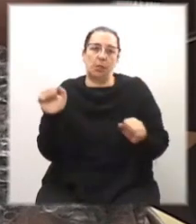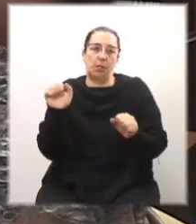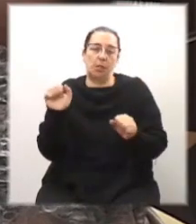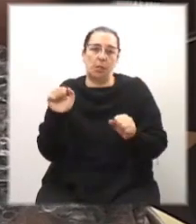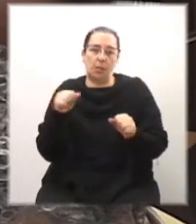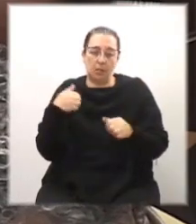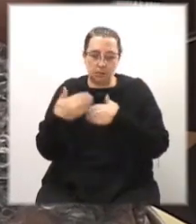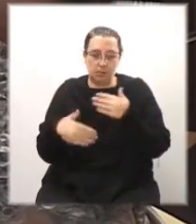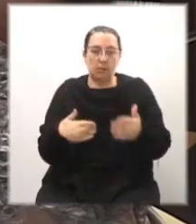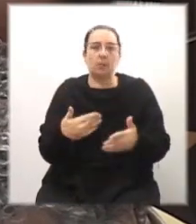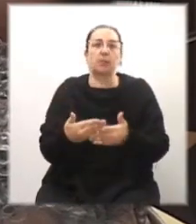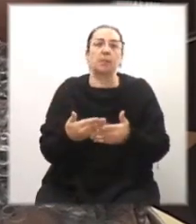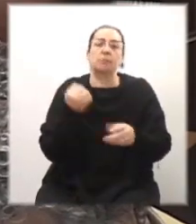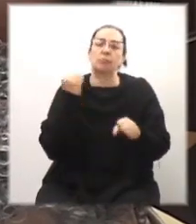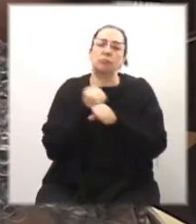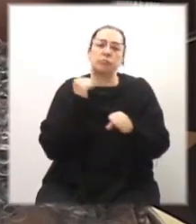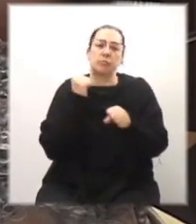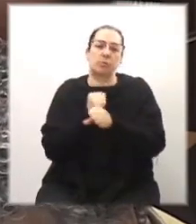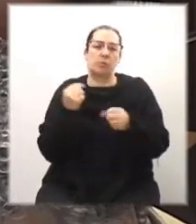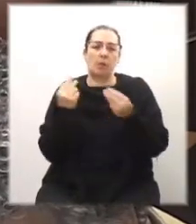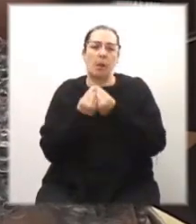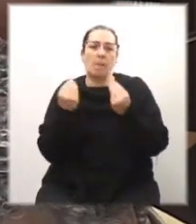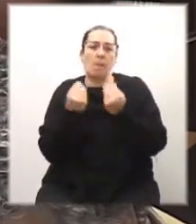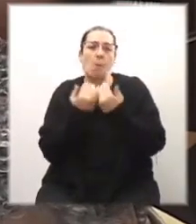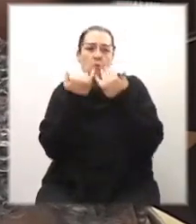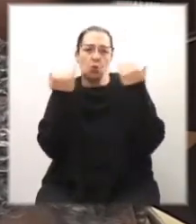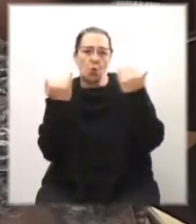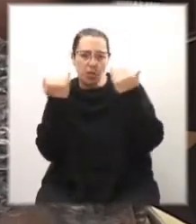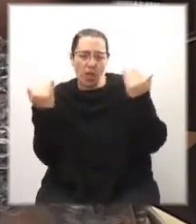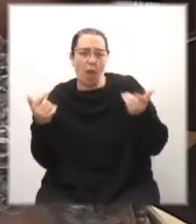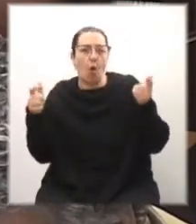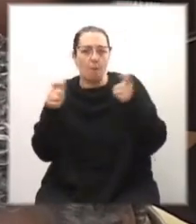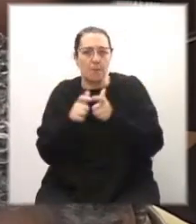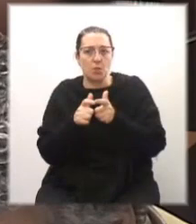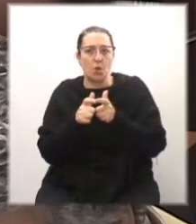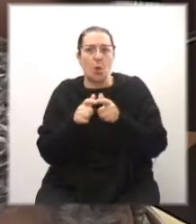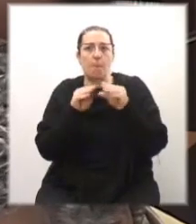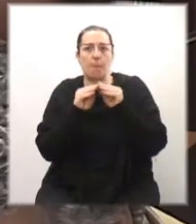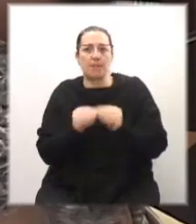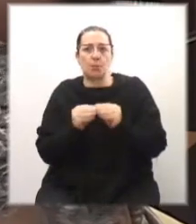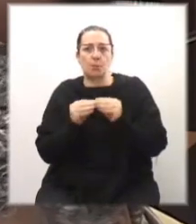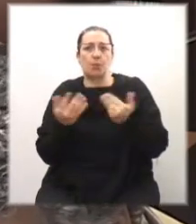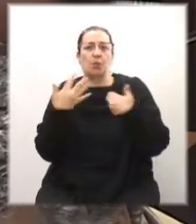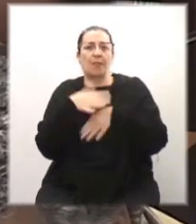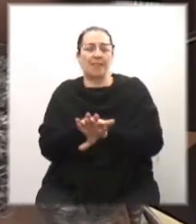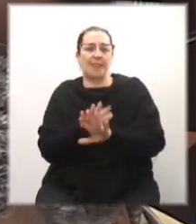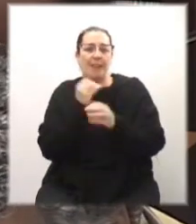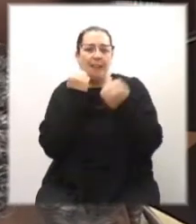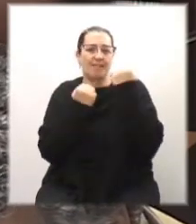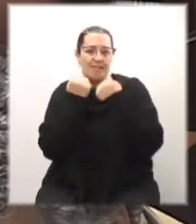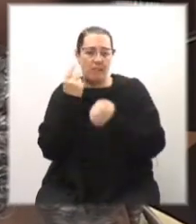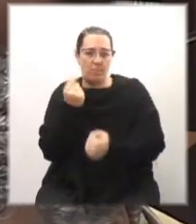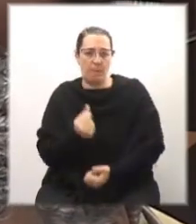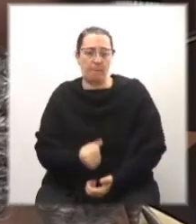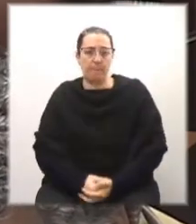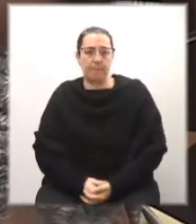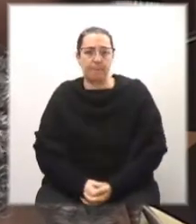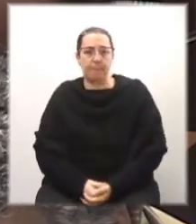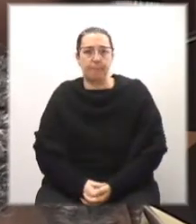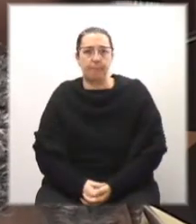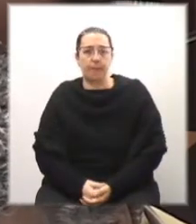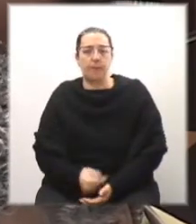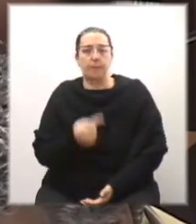trabajando muchos días en la comisión justamente de presupuesto integrada con Hacienda.